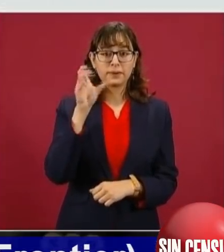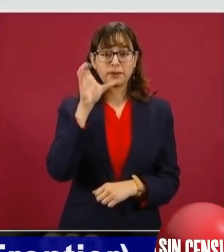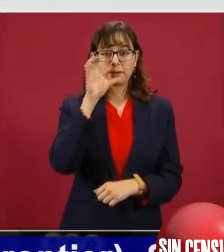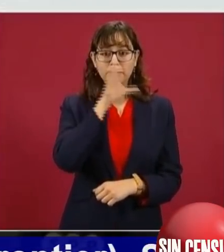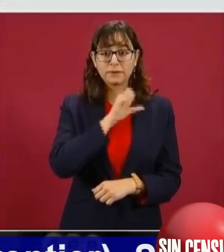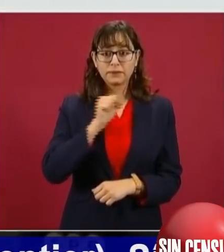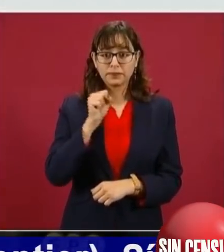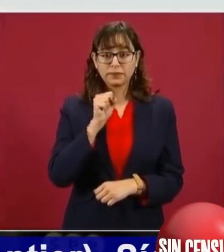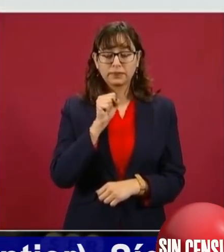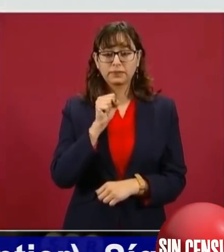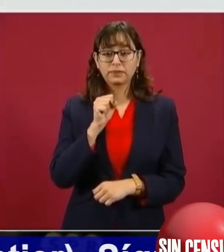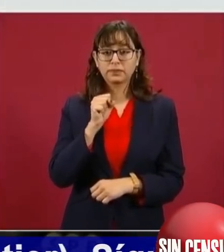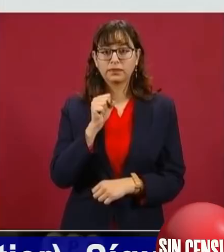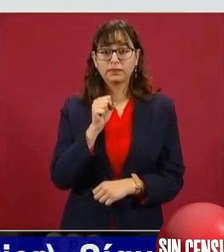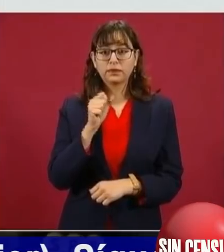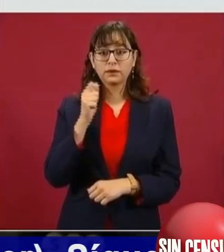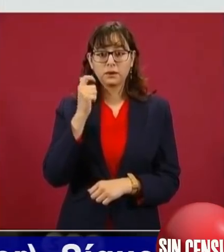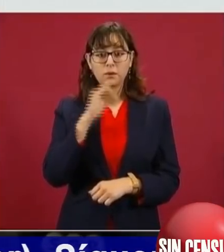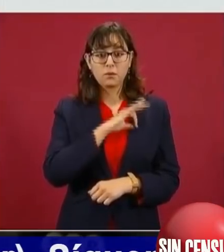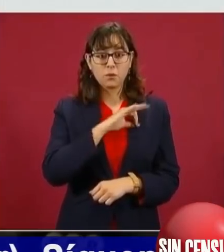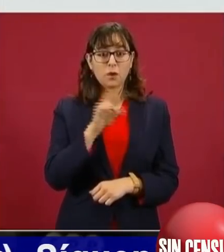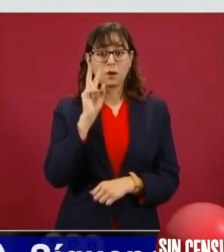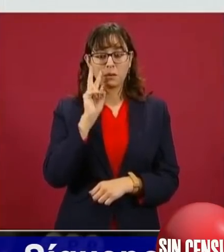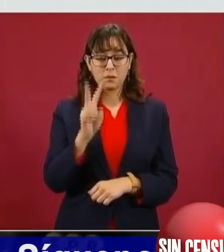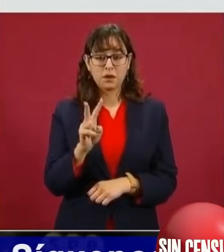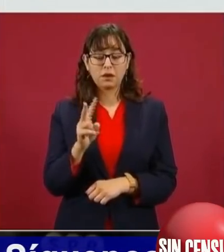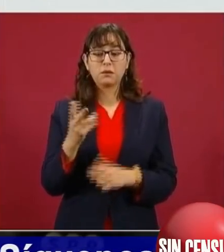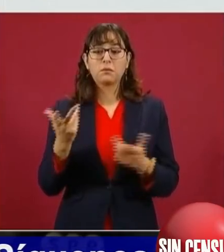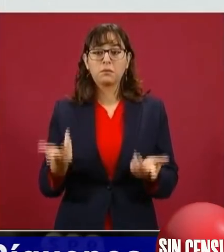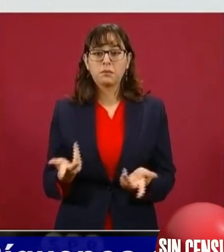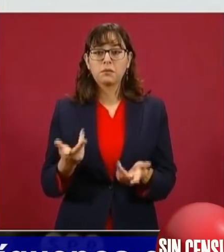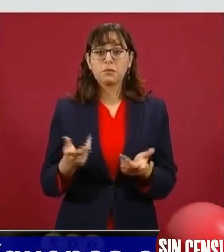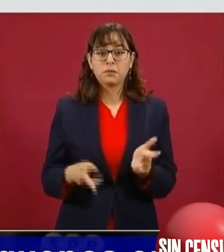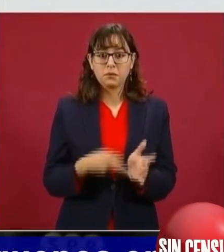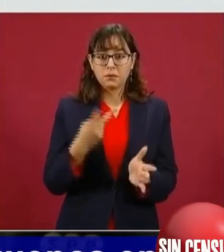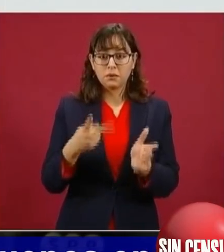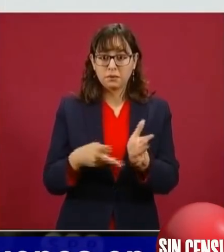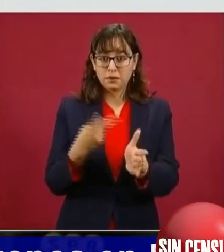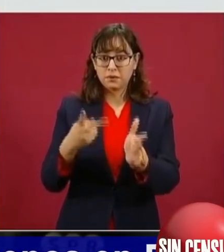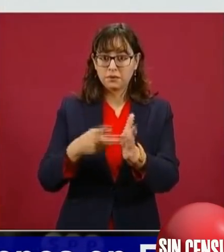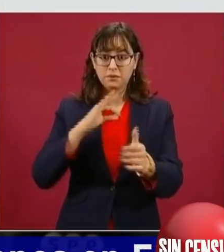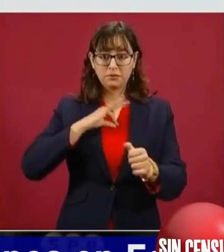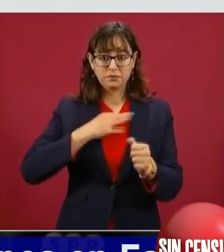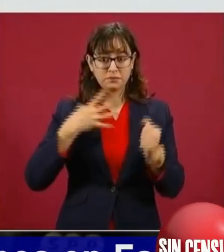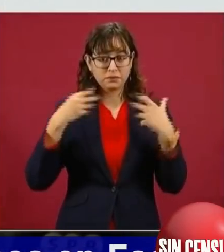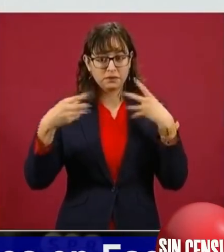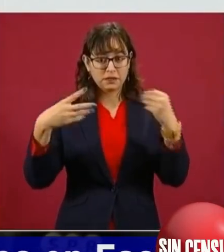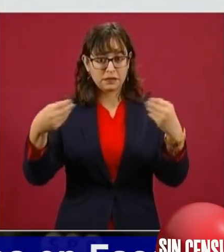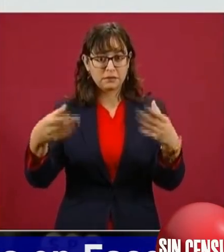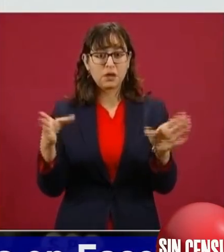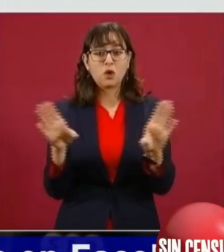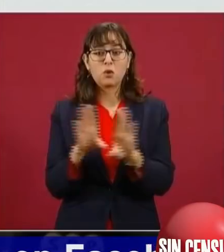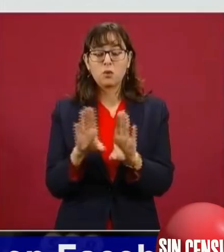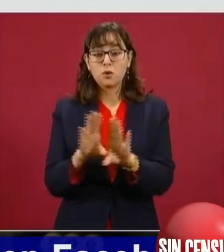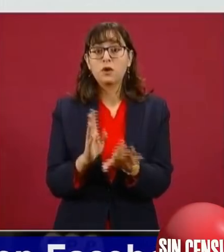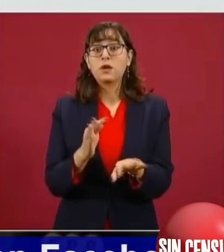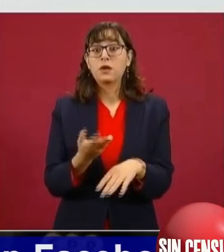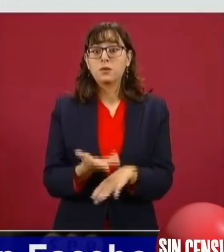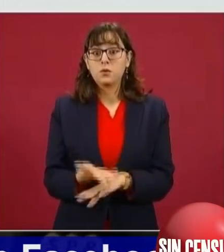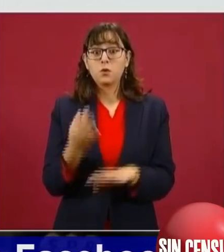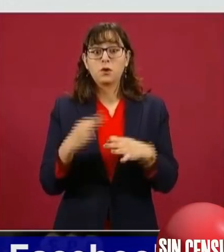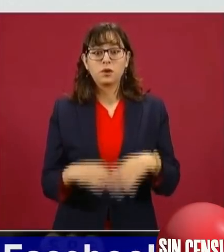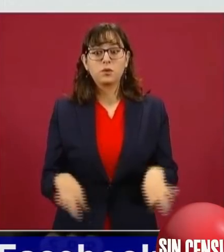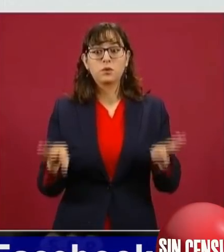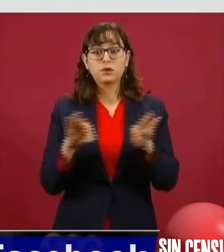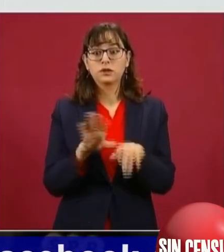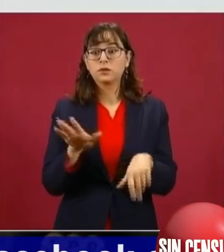Aguascalientes y por favor identifiquen los distintos patrones de ocurrencia de la epidemia. Esto es importante porque a veces existe